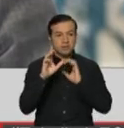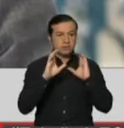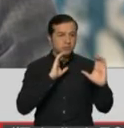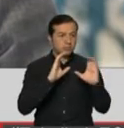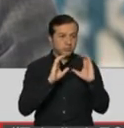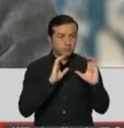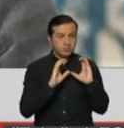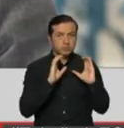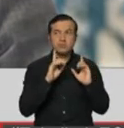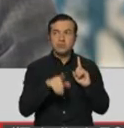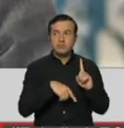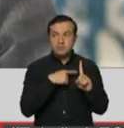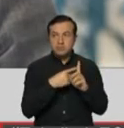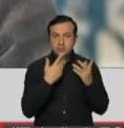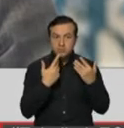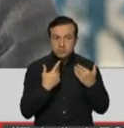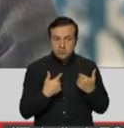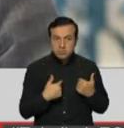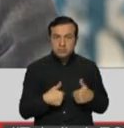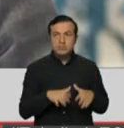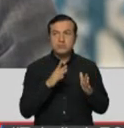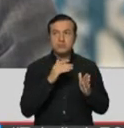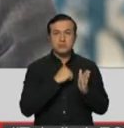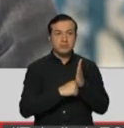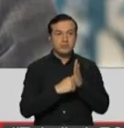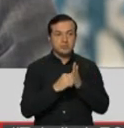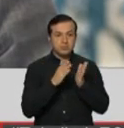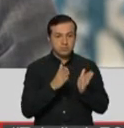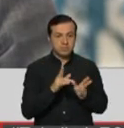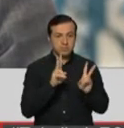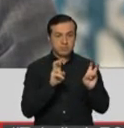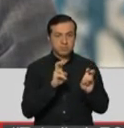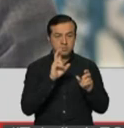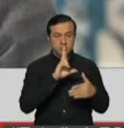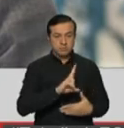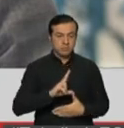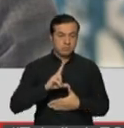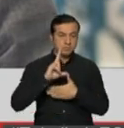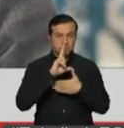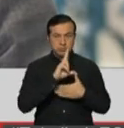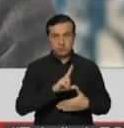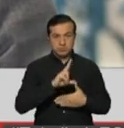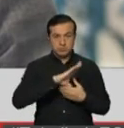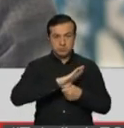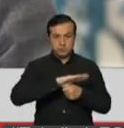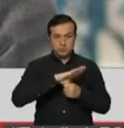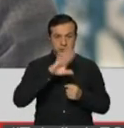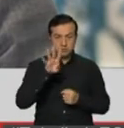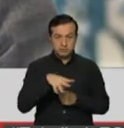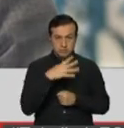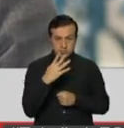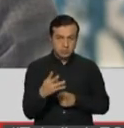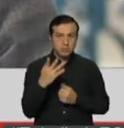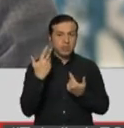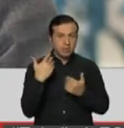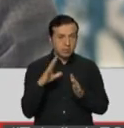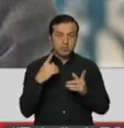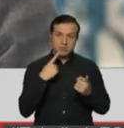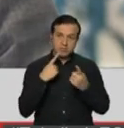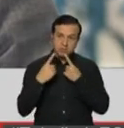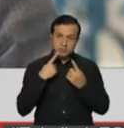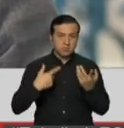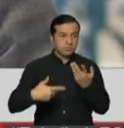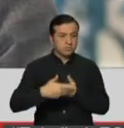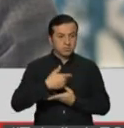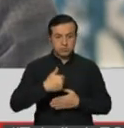con también el ministro para Asuntos de América Latina de la Cancillería Británica, he hablado con